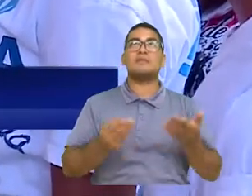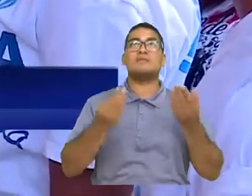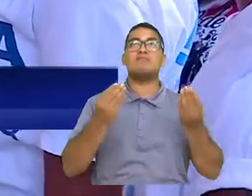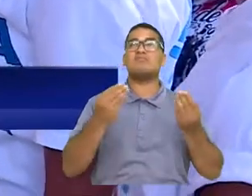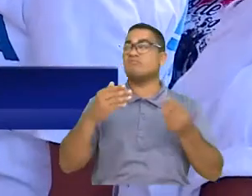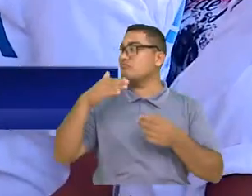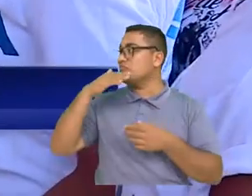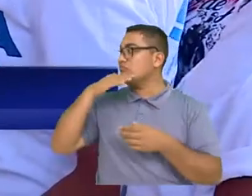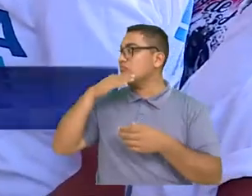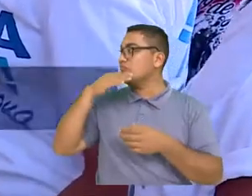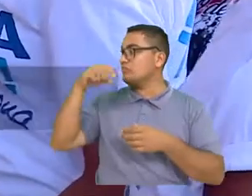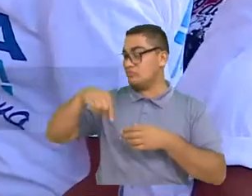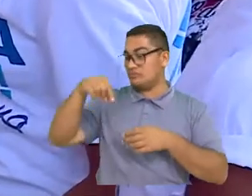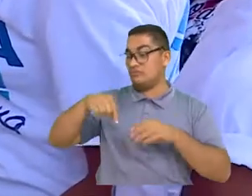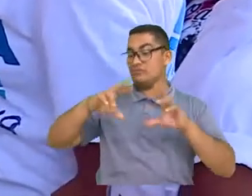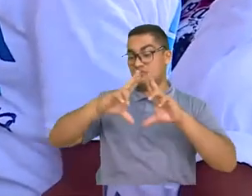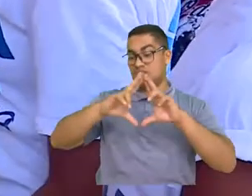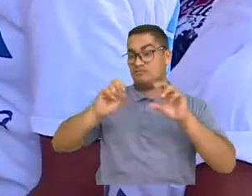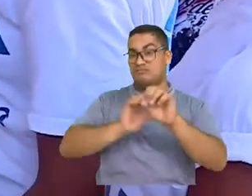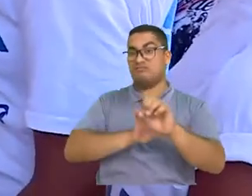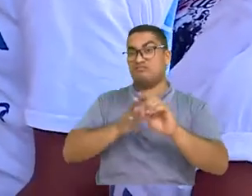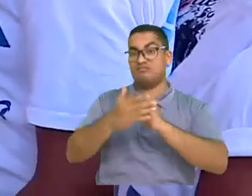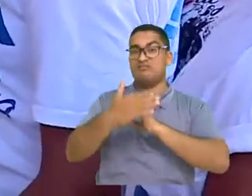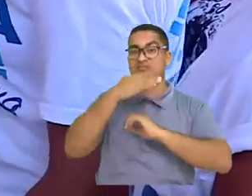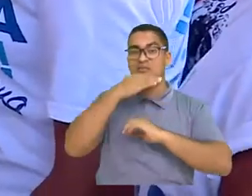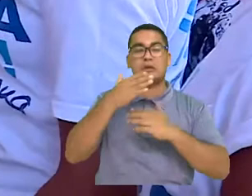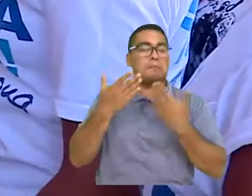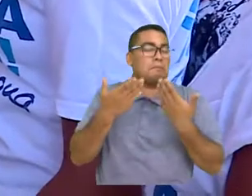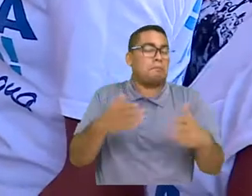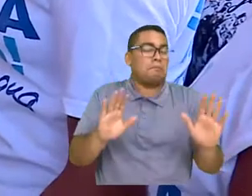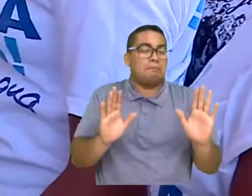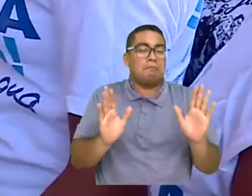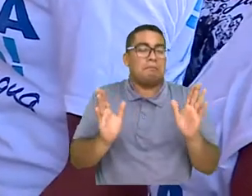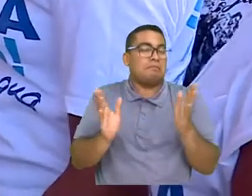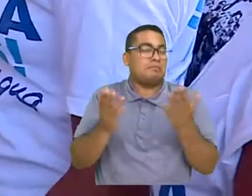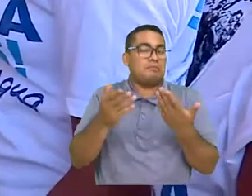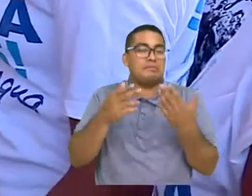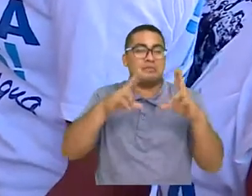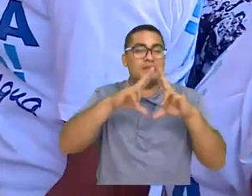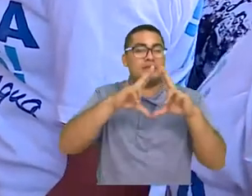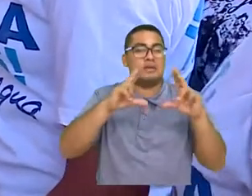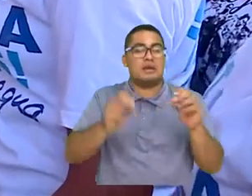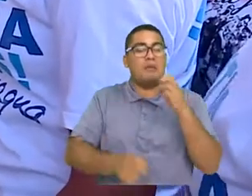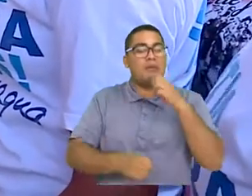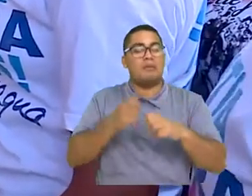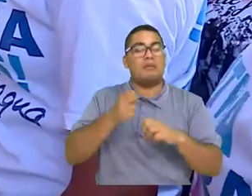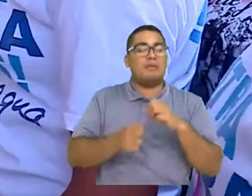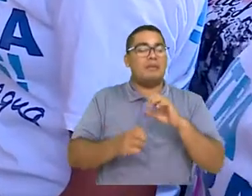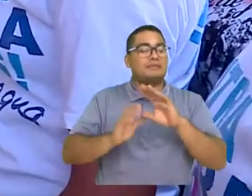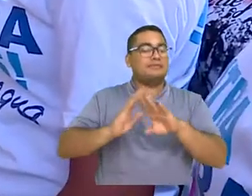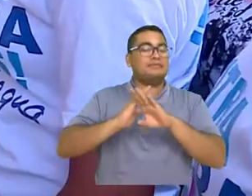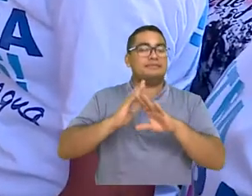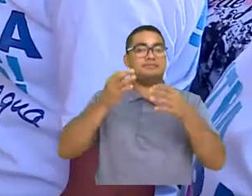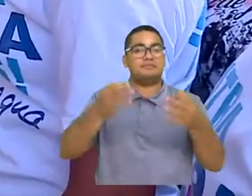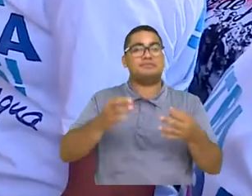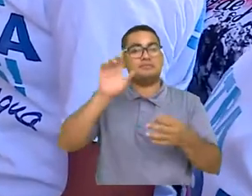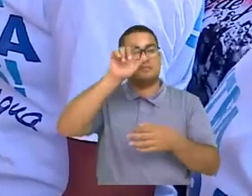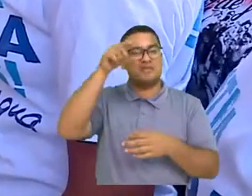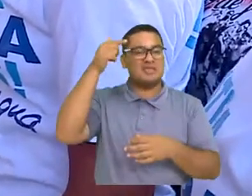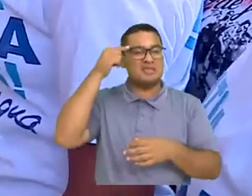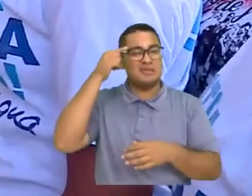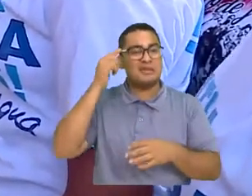¿verdad?, con esa epidemia, pero Nicaragua, gracias a Dios, no ha sido afectada. Y eso, las medidas que el gobierno ha tomado son muy buenas.